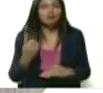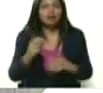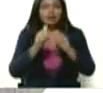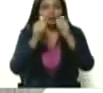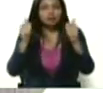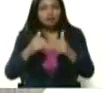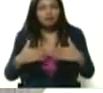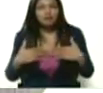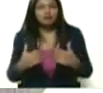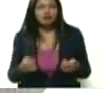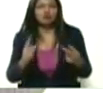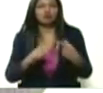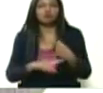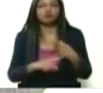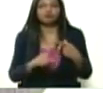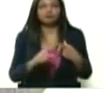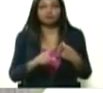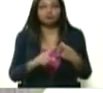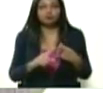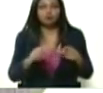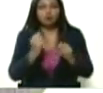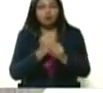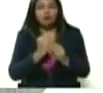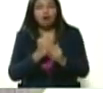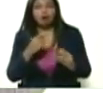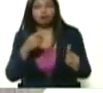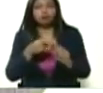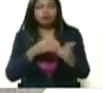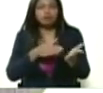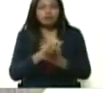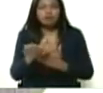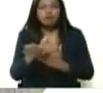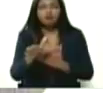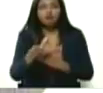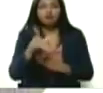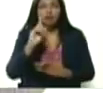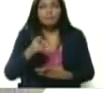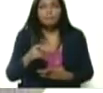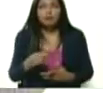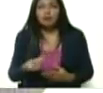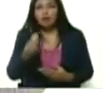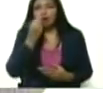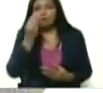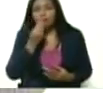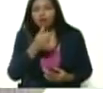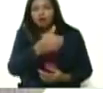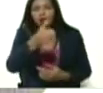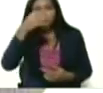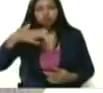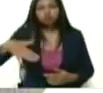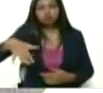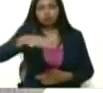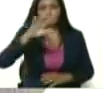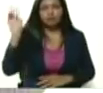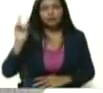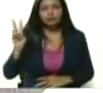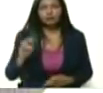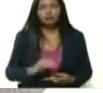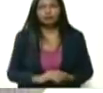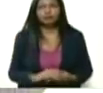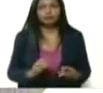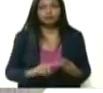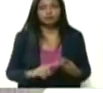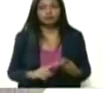sistema de salud, los trabajadores que están garantizando la alimentación del pueblo venezolano,